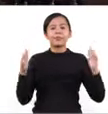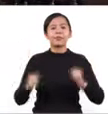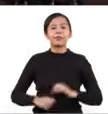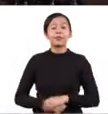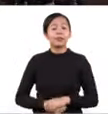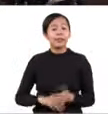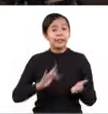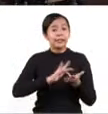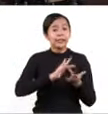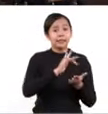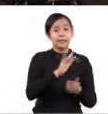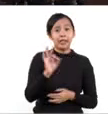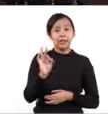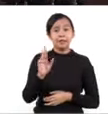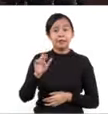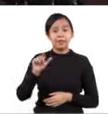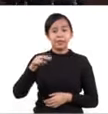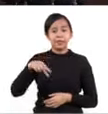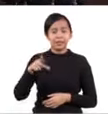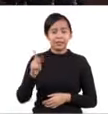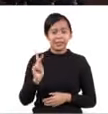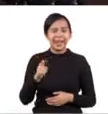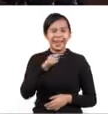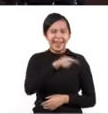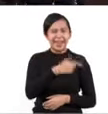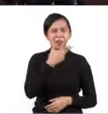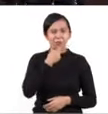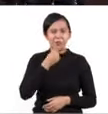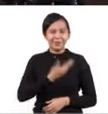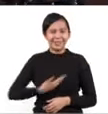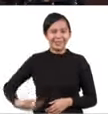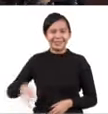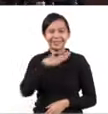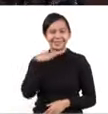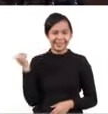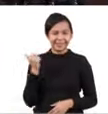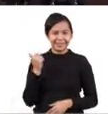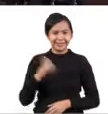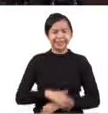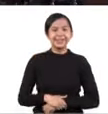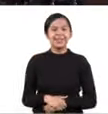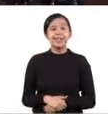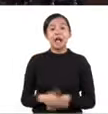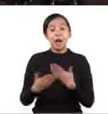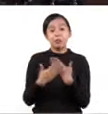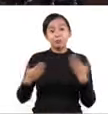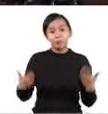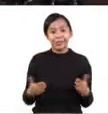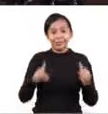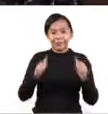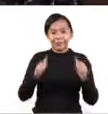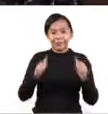Doctor Frank-Walter Steinmeier, presidente de la República Federal de Alemania. Y a continuación escuchemos el mensaje que nos